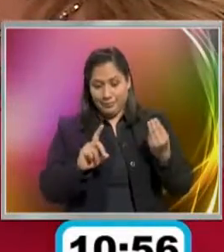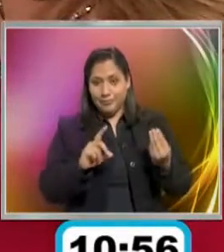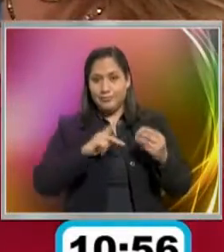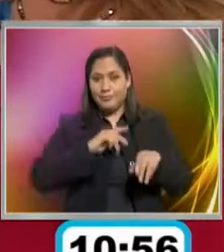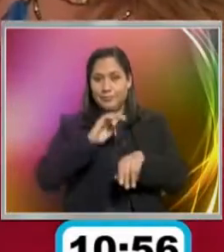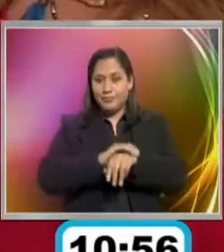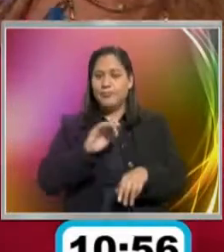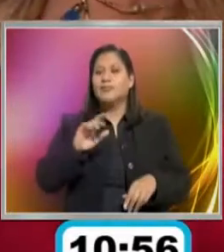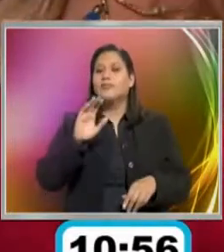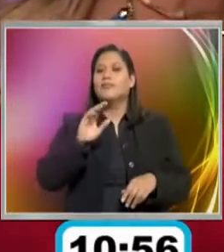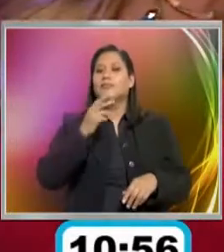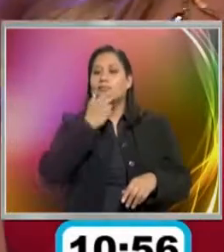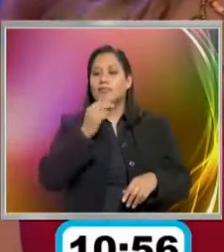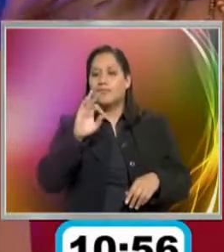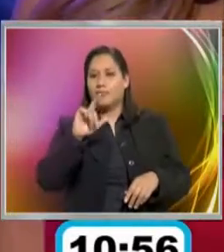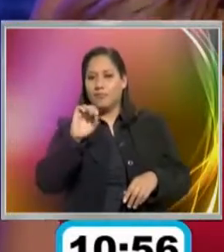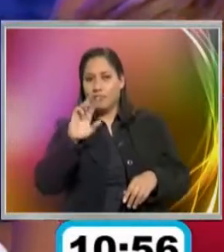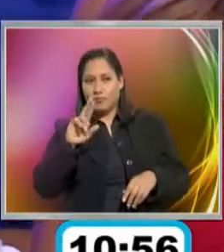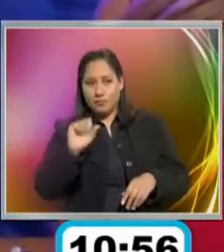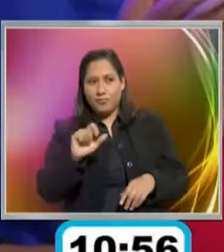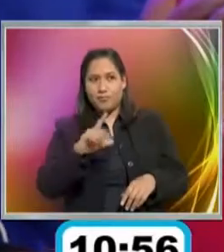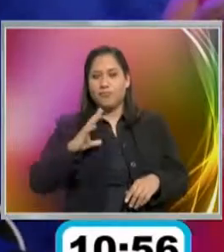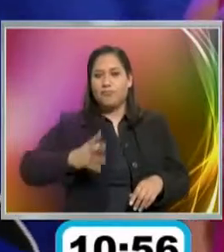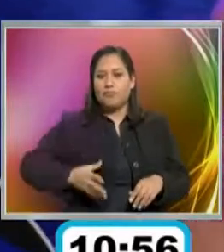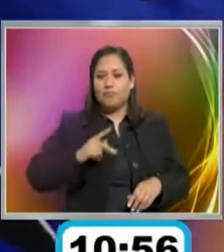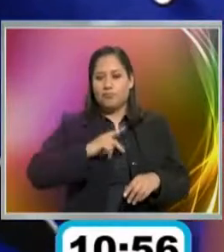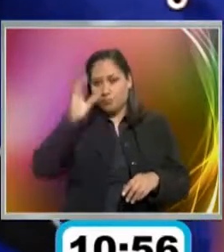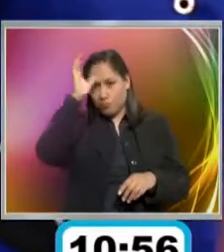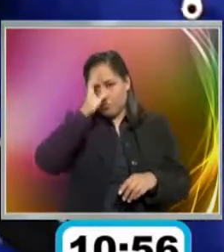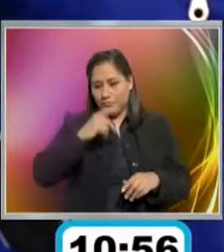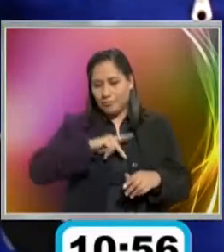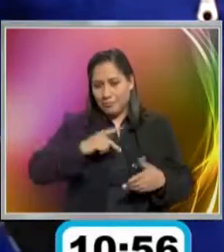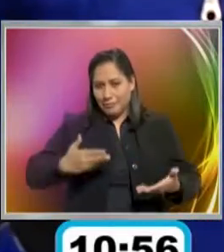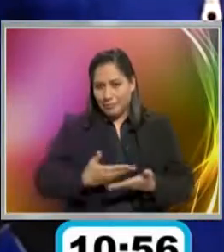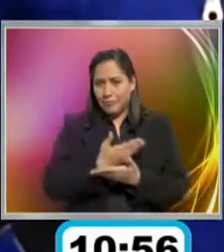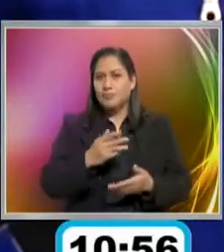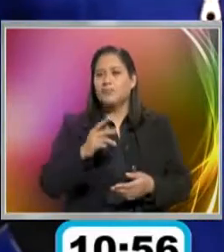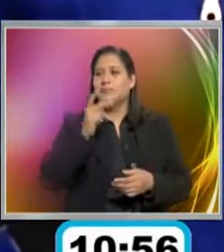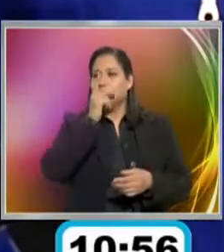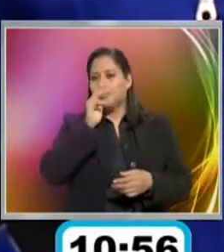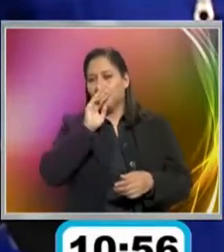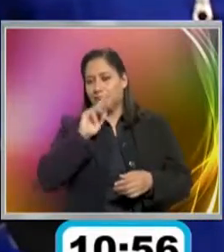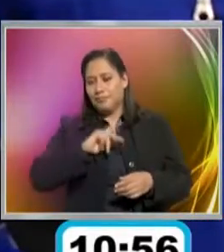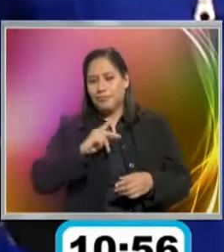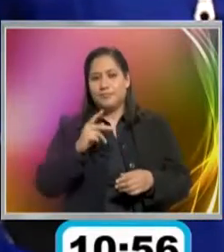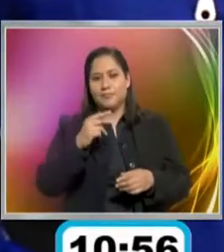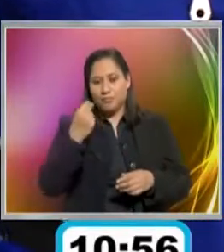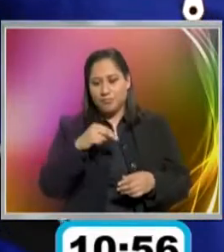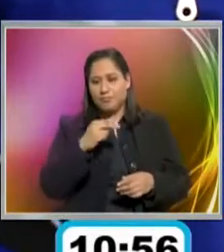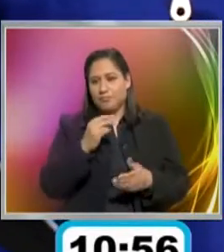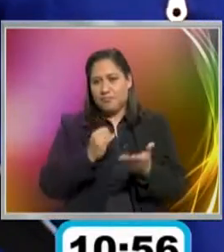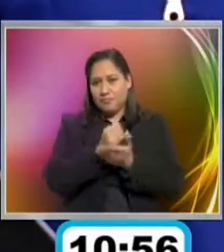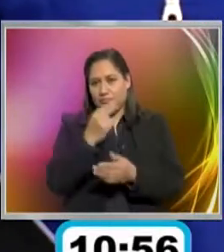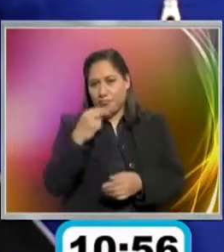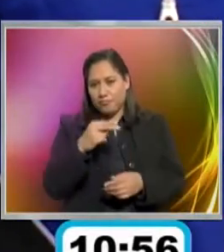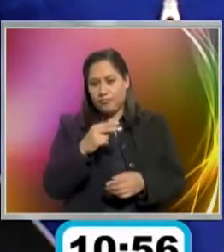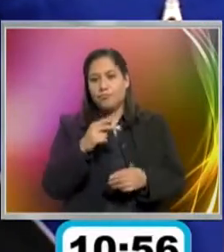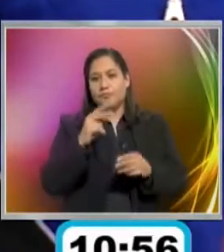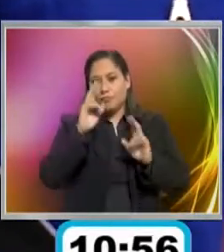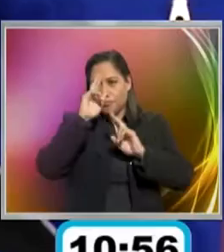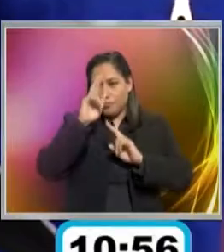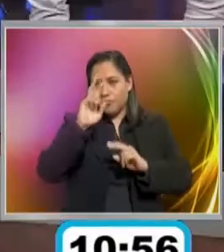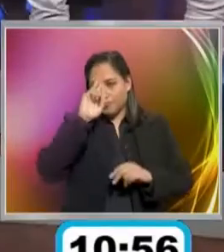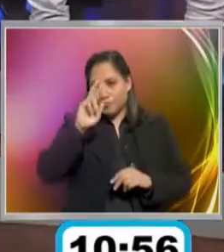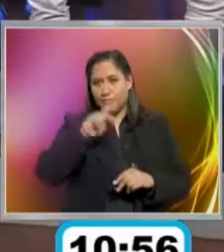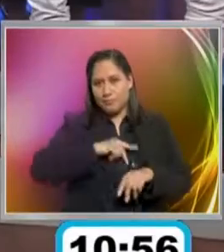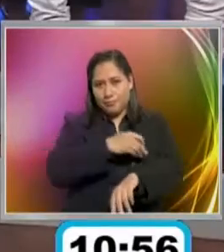mi amigo Eladio Flores, que hace alusión al estar orgullosos de las raíces, de dónde venimos, de los Claro. papás, de todo. Entonces decidí ponerle así a homenaje a mi